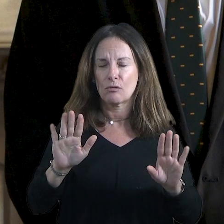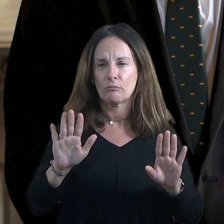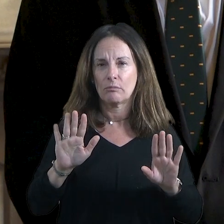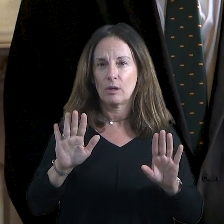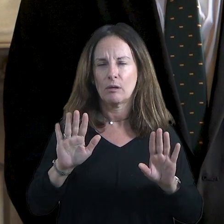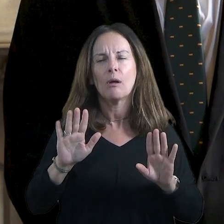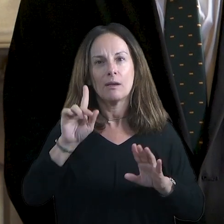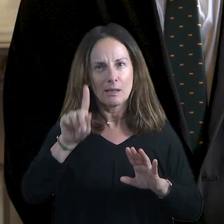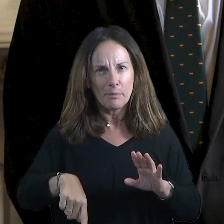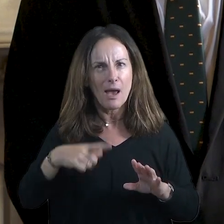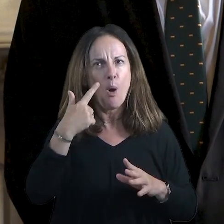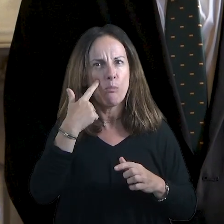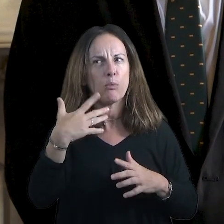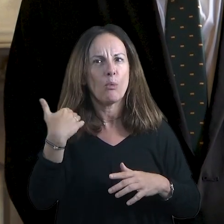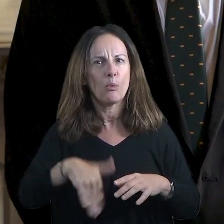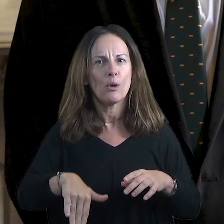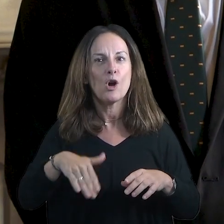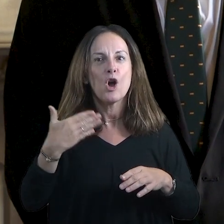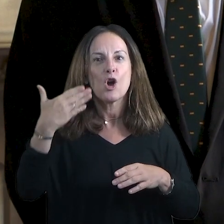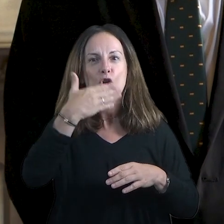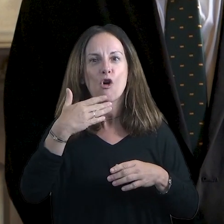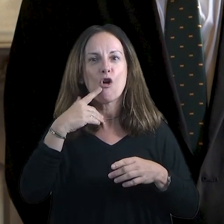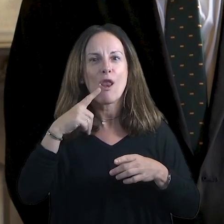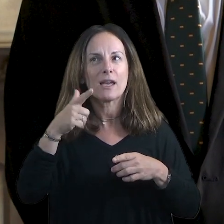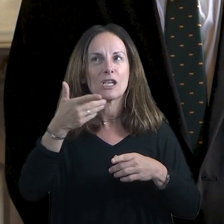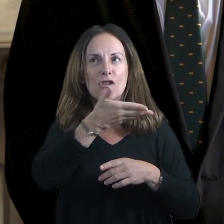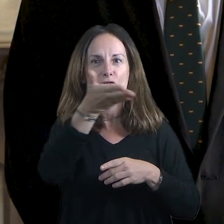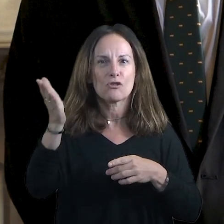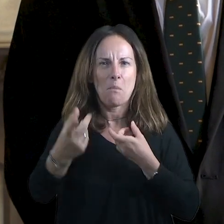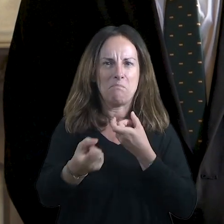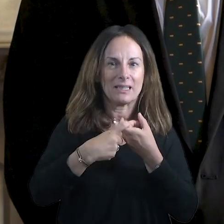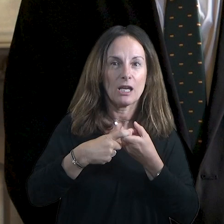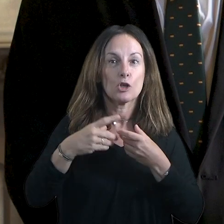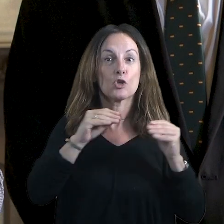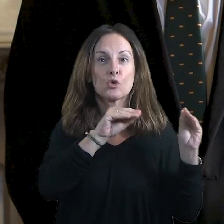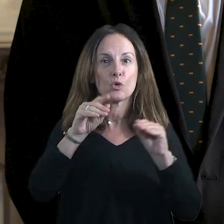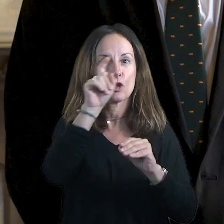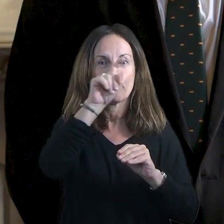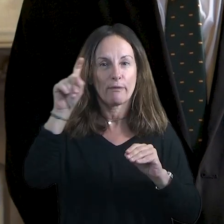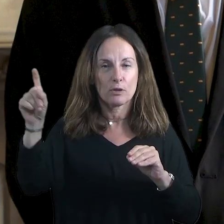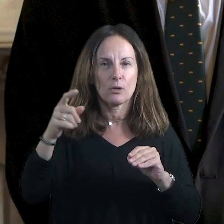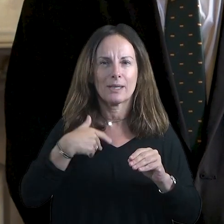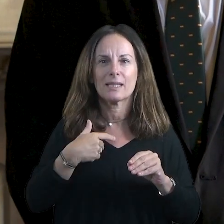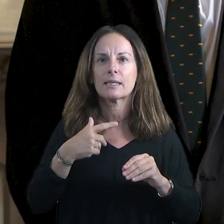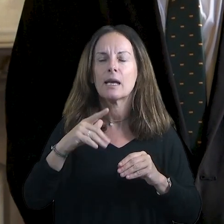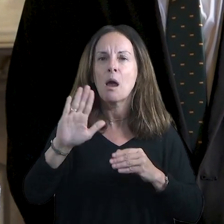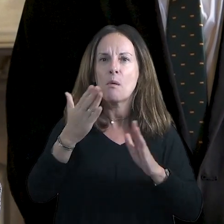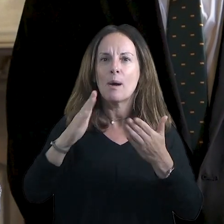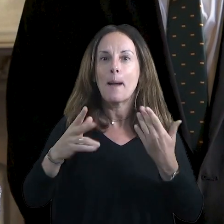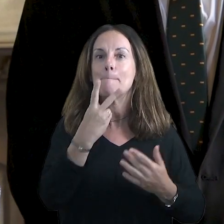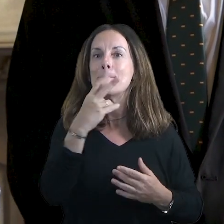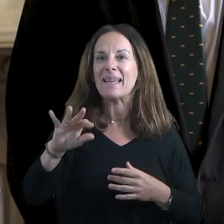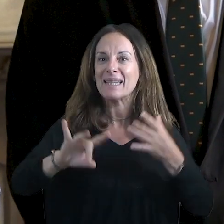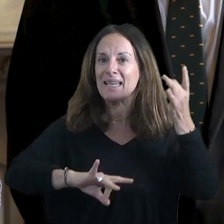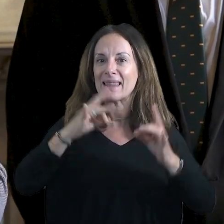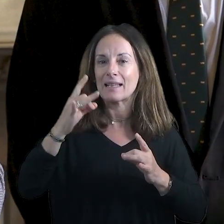de los coles y de los profesores de estos coles en esas casi 20 iniciativas que se han presentado